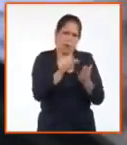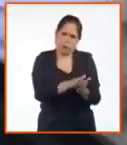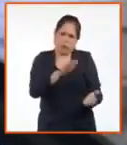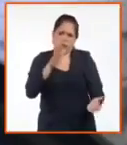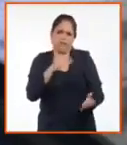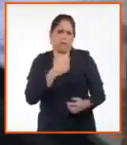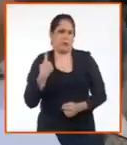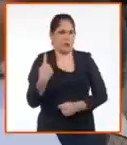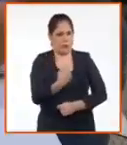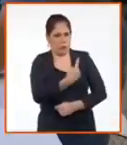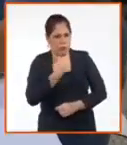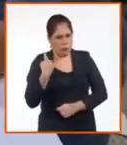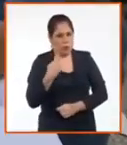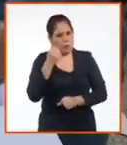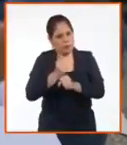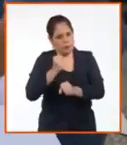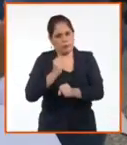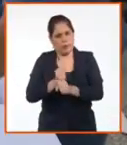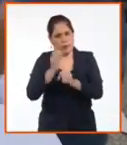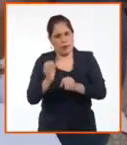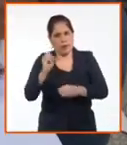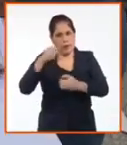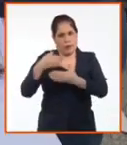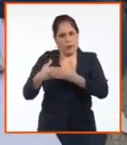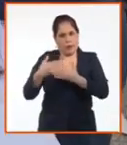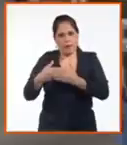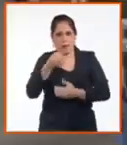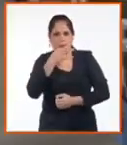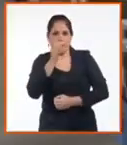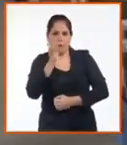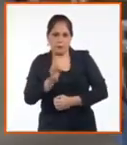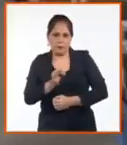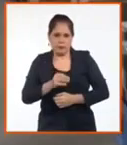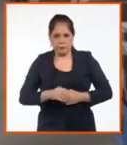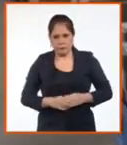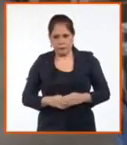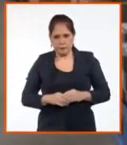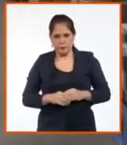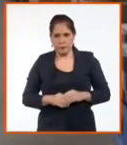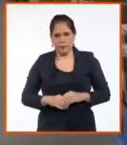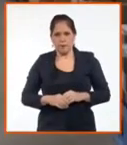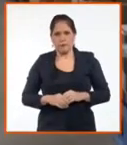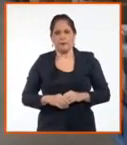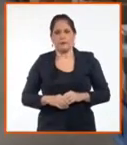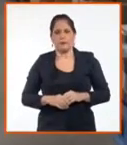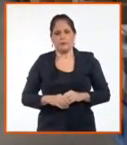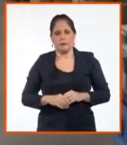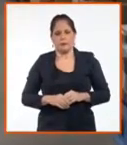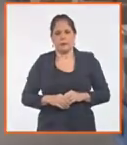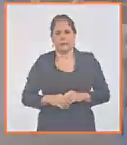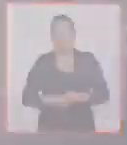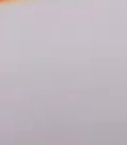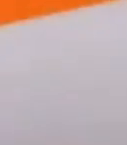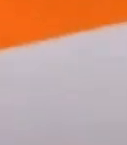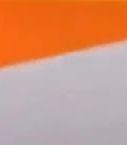para sus trabajadores isela garcía rivero sistema informativo de la televisión jugada